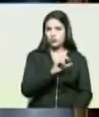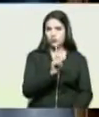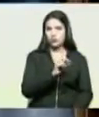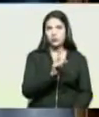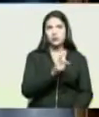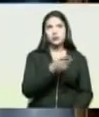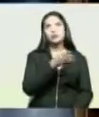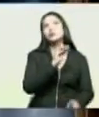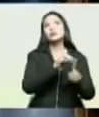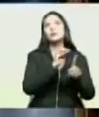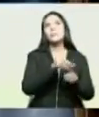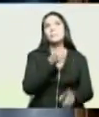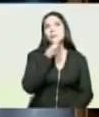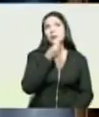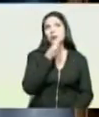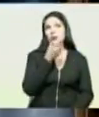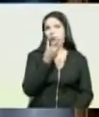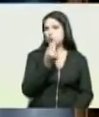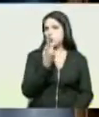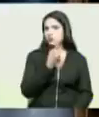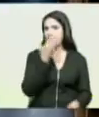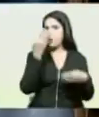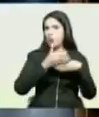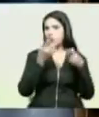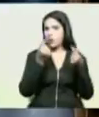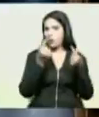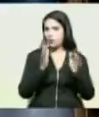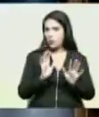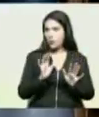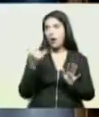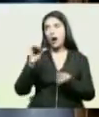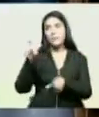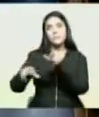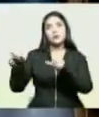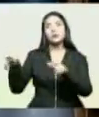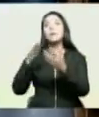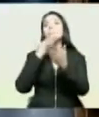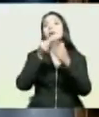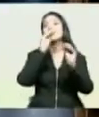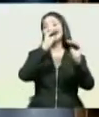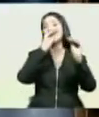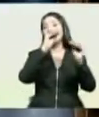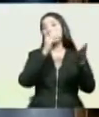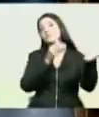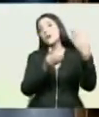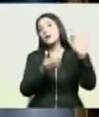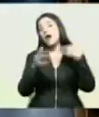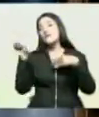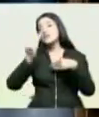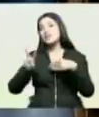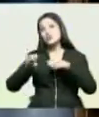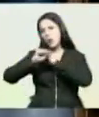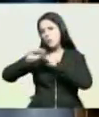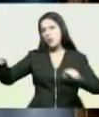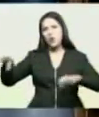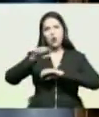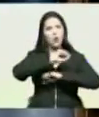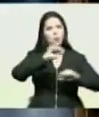amiga periodista, no solo bloqueo económico. Hay personeros que han solicitado que Venezuela sea